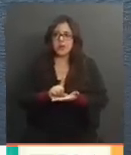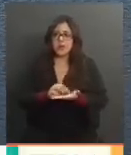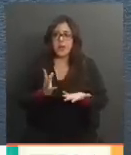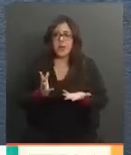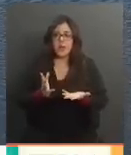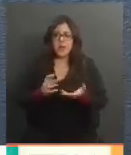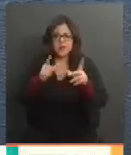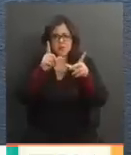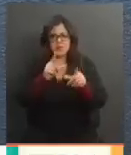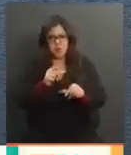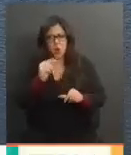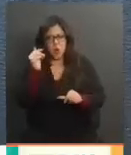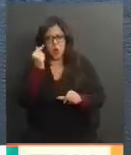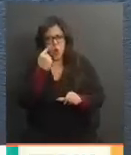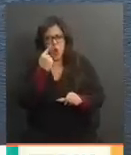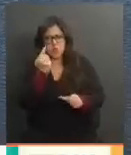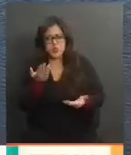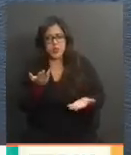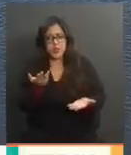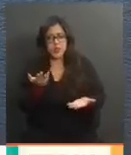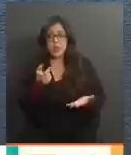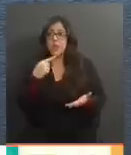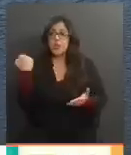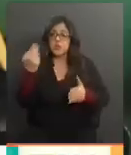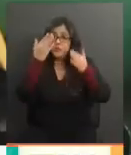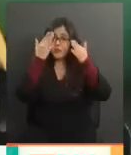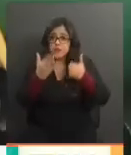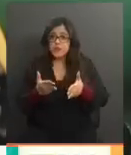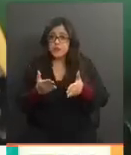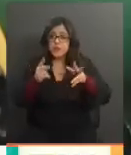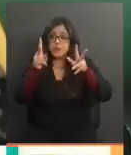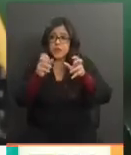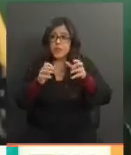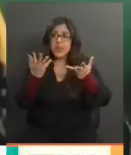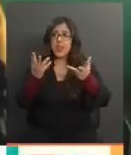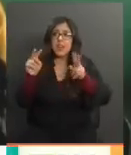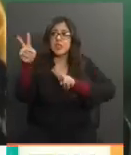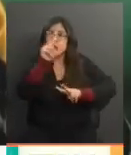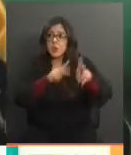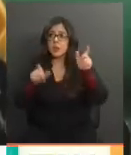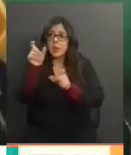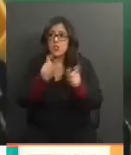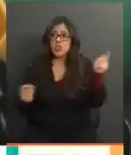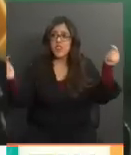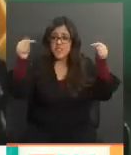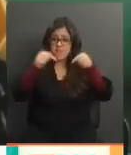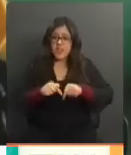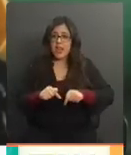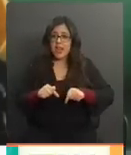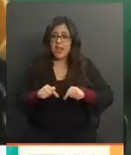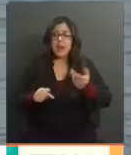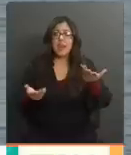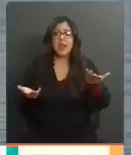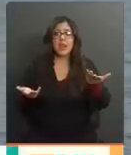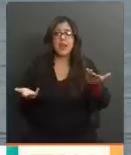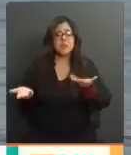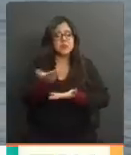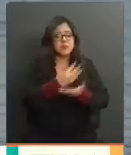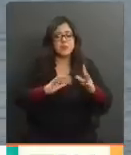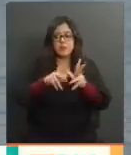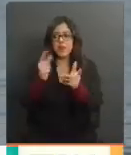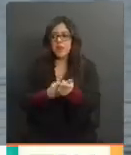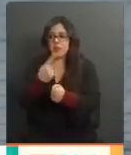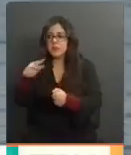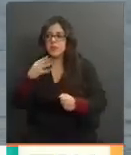conocido, lo cual nosotros estamos enfocando en eso, en el tema del turismo, en que las personas vengan acá a compartir, ¿cierto?, con sus familias, con